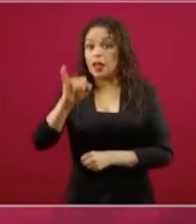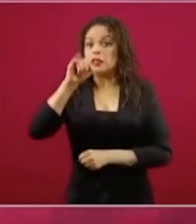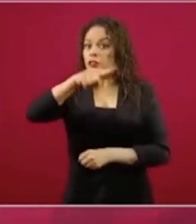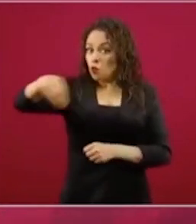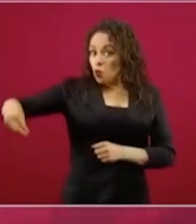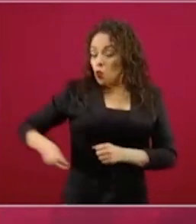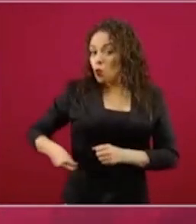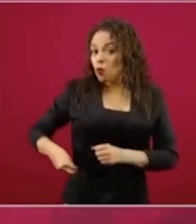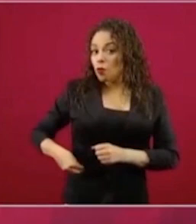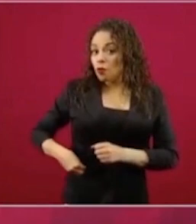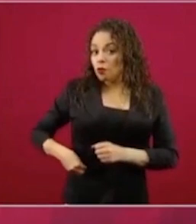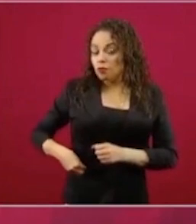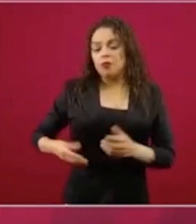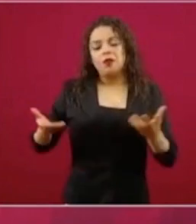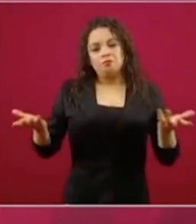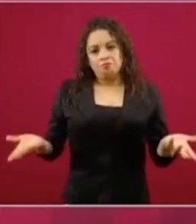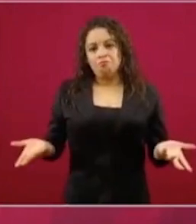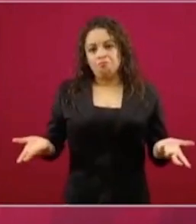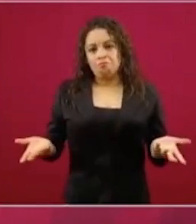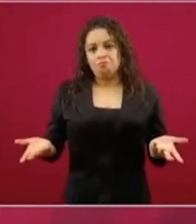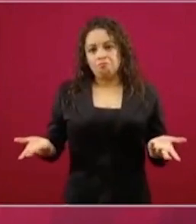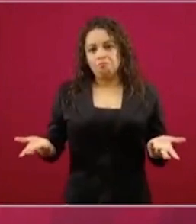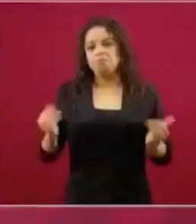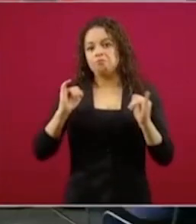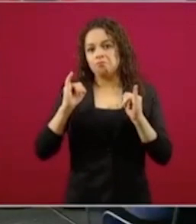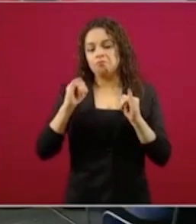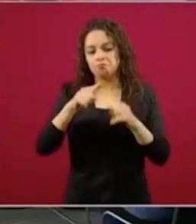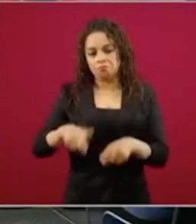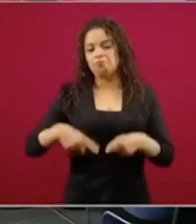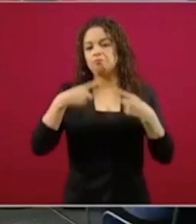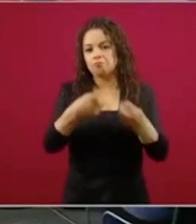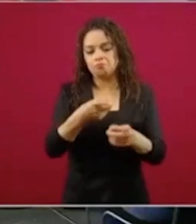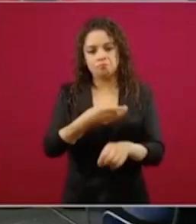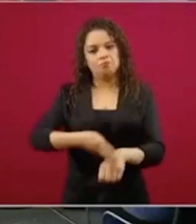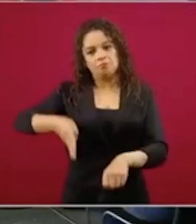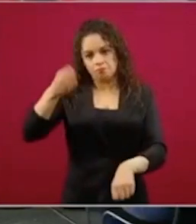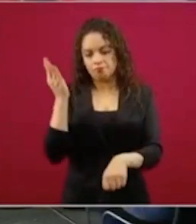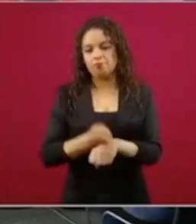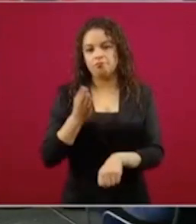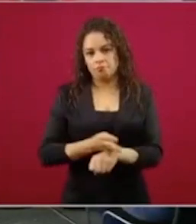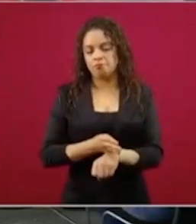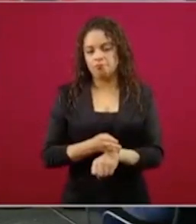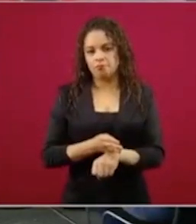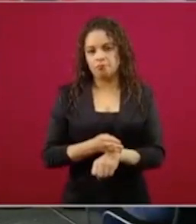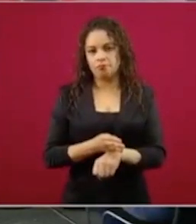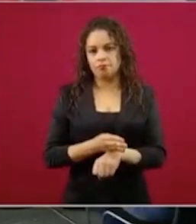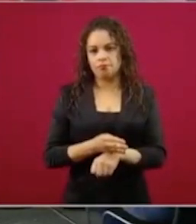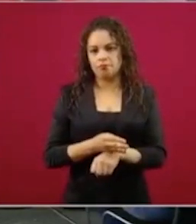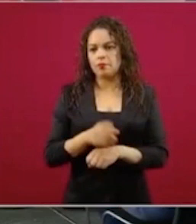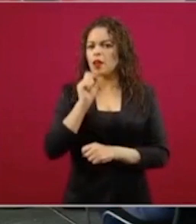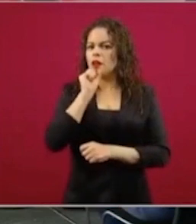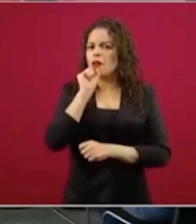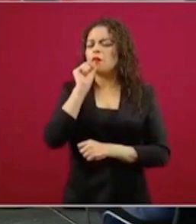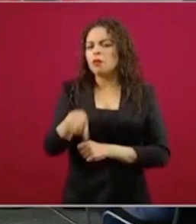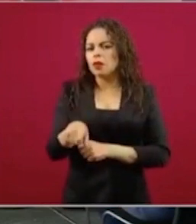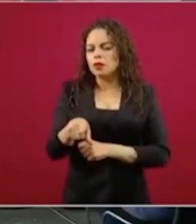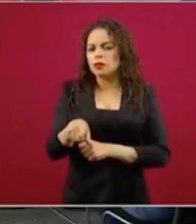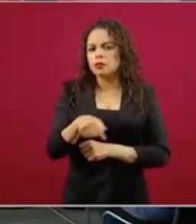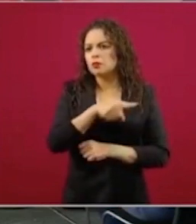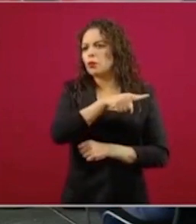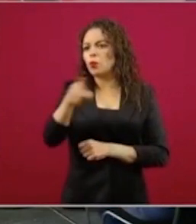tiene que ser sancionado, igual el funcionario que